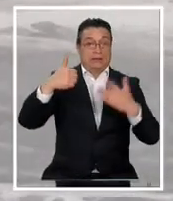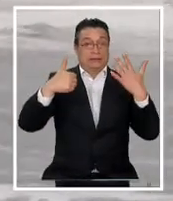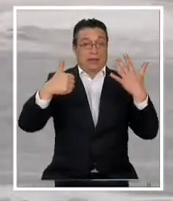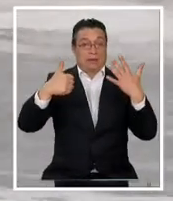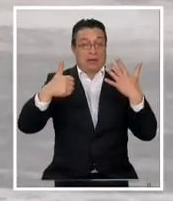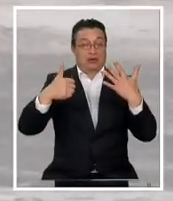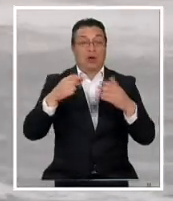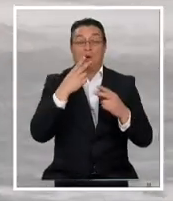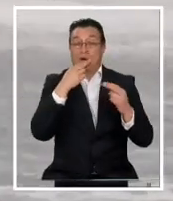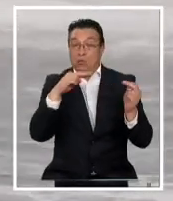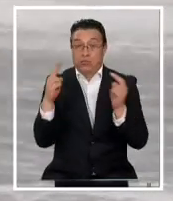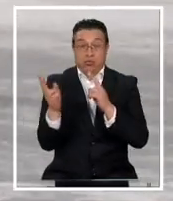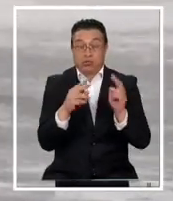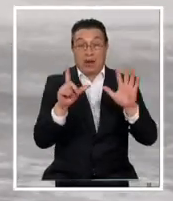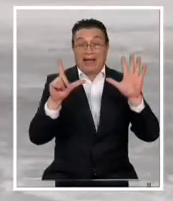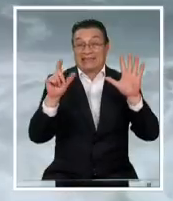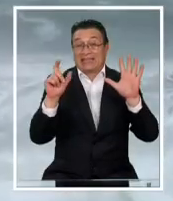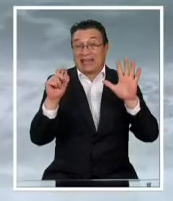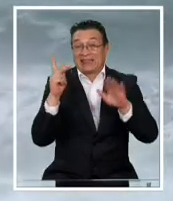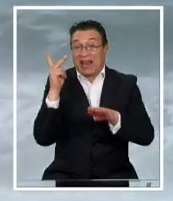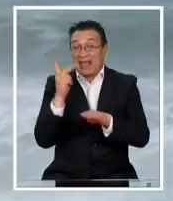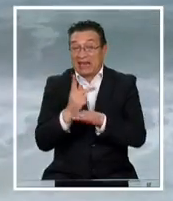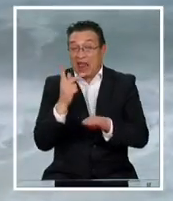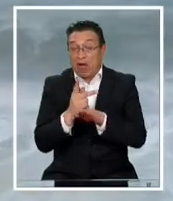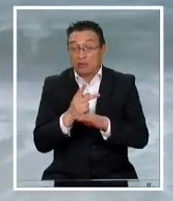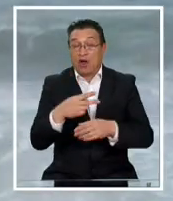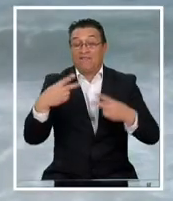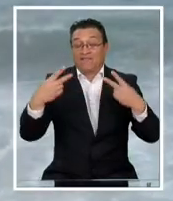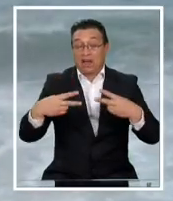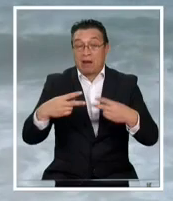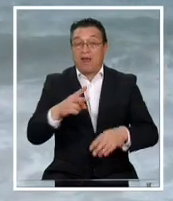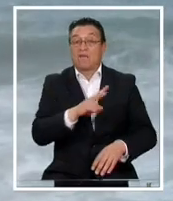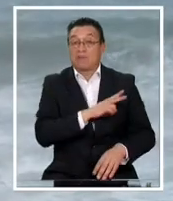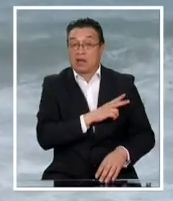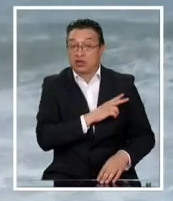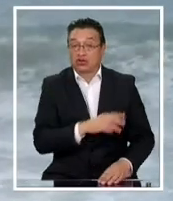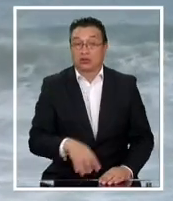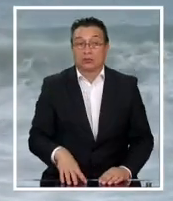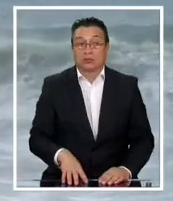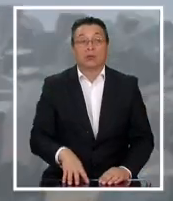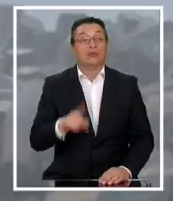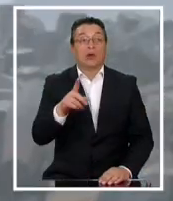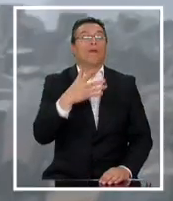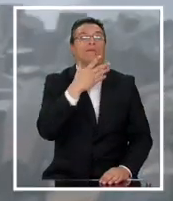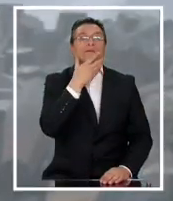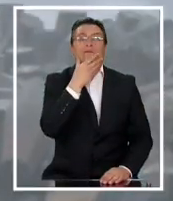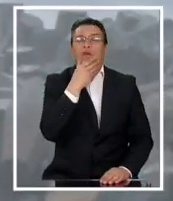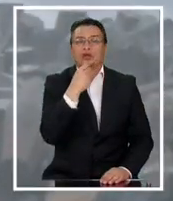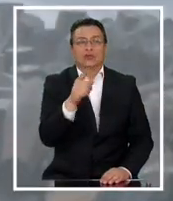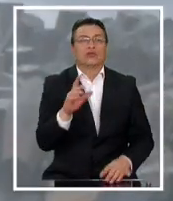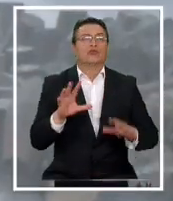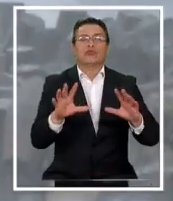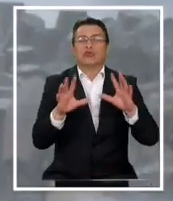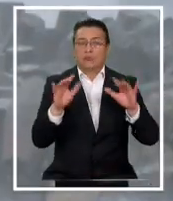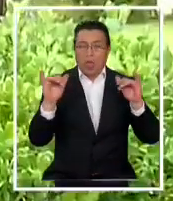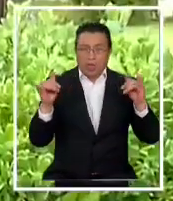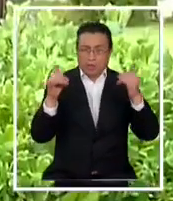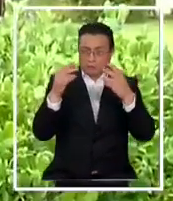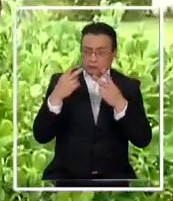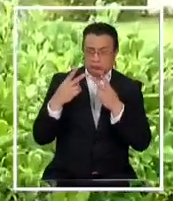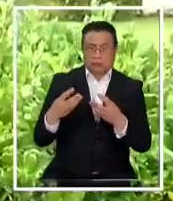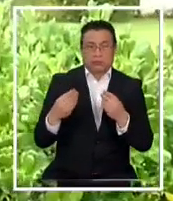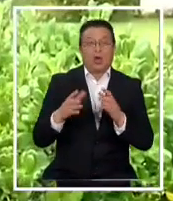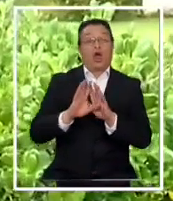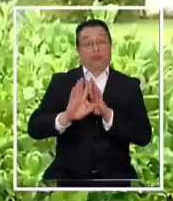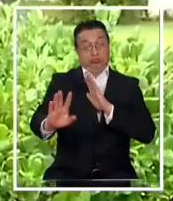y rachas sobre los 70 kilómetros por hora en Viña del Mar y Valparaíso. No, esto está precioso, es un evento hermoso que hay que disfrutar,